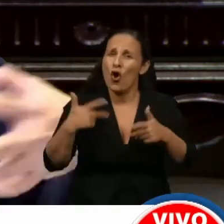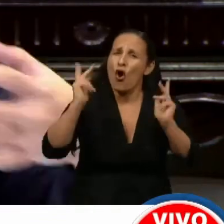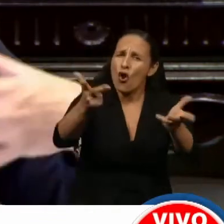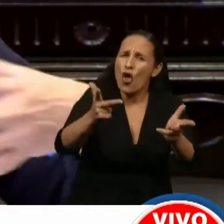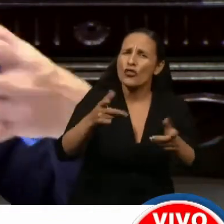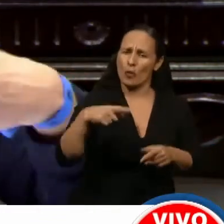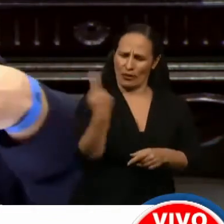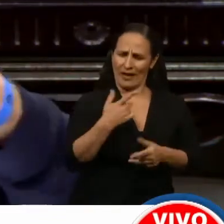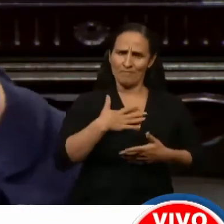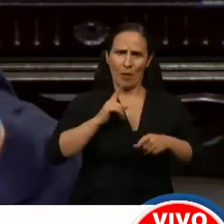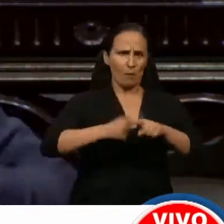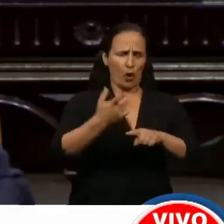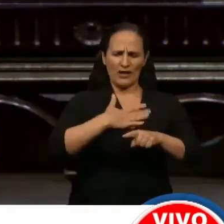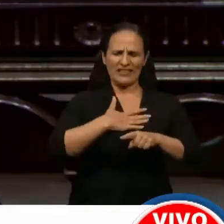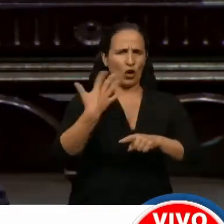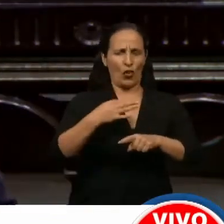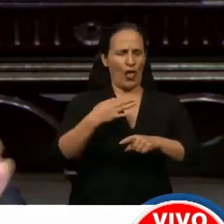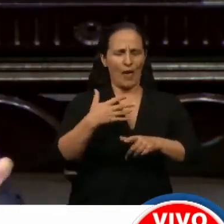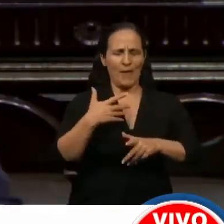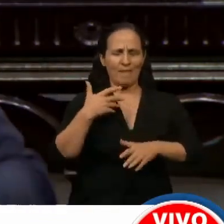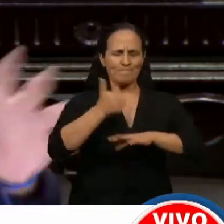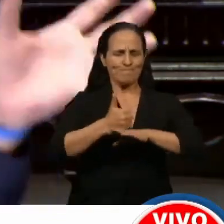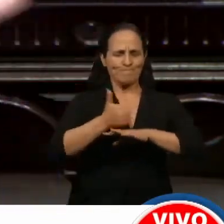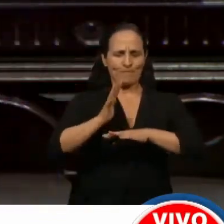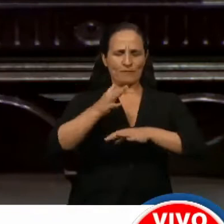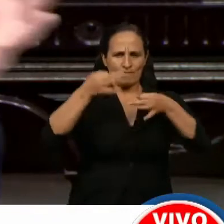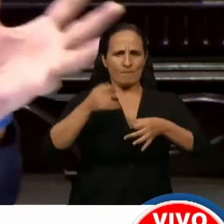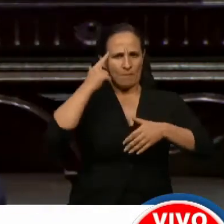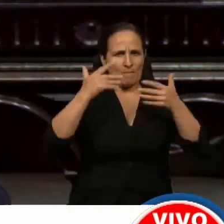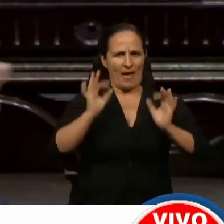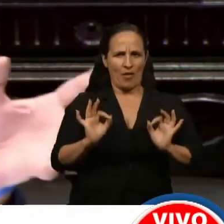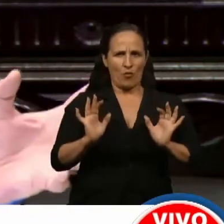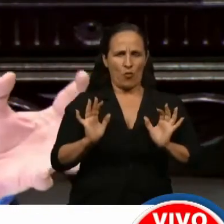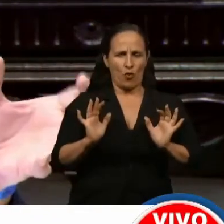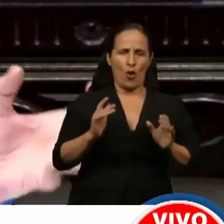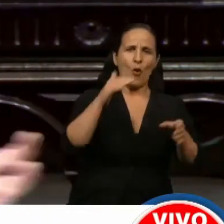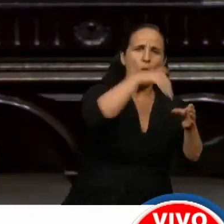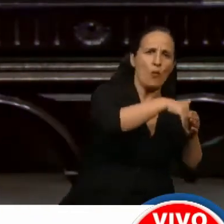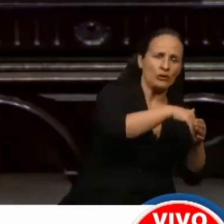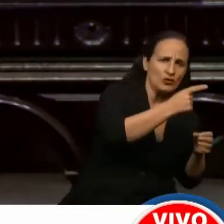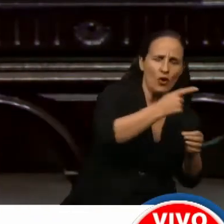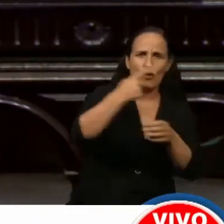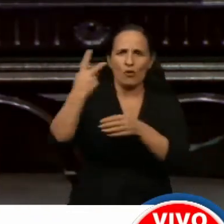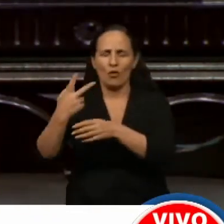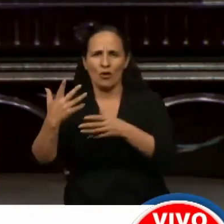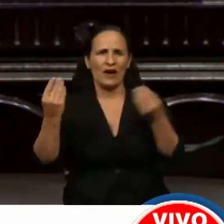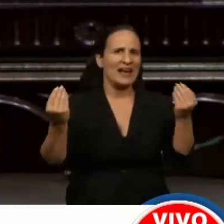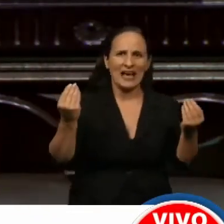como dirigentes o como clase política donde cada uno le gusta ubicarse. ¿Y sabe qué pasa entre elección y elección? Sube